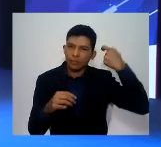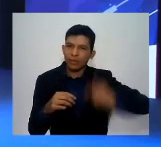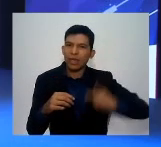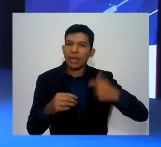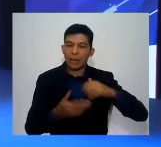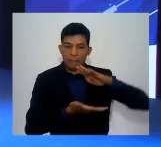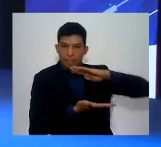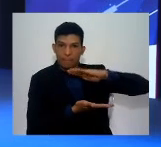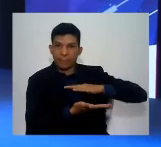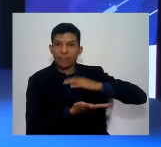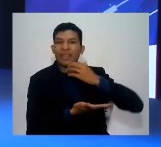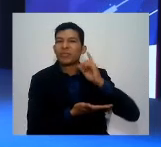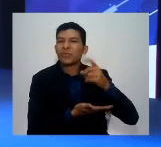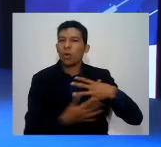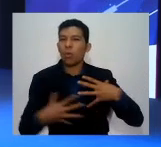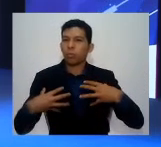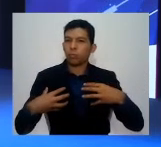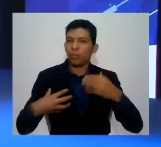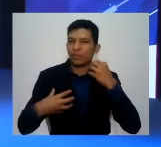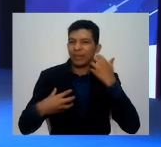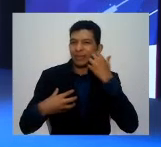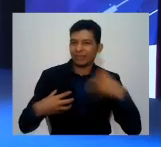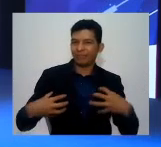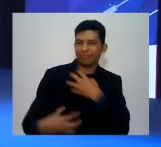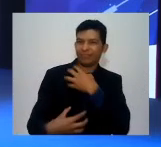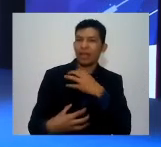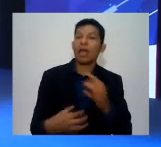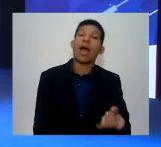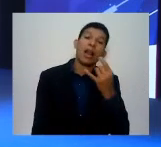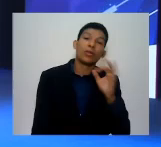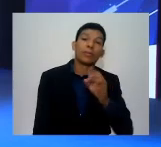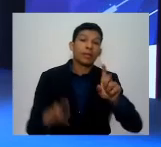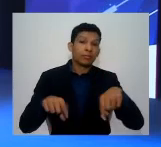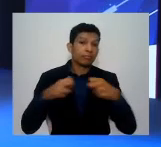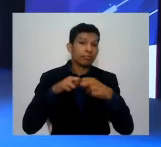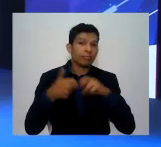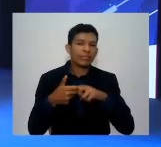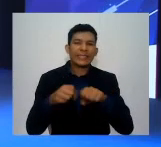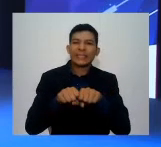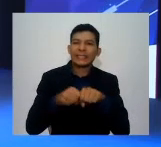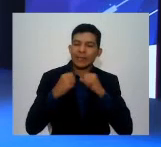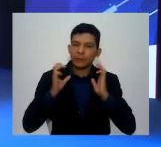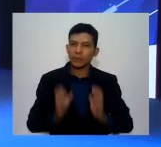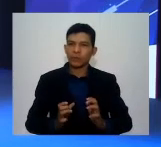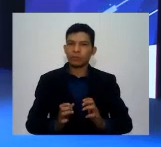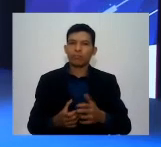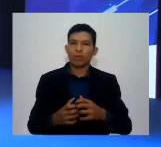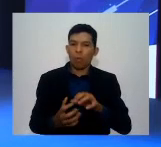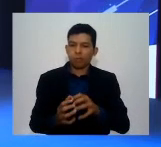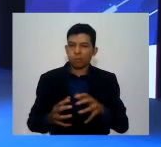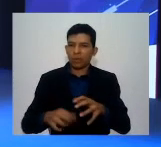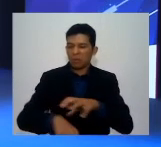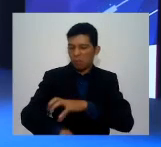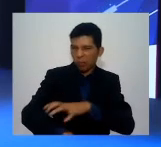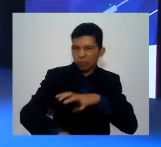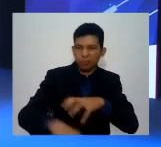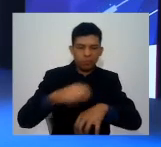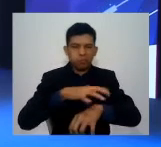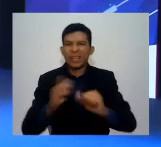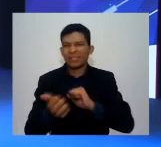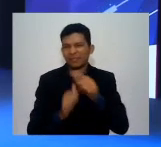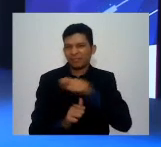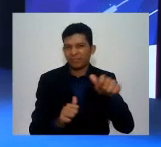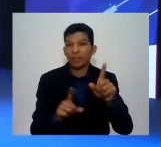cabeza, nos íbamos a quedar locos o nos íbamos a quedar bobos o quién sabe qué, porque nos estaban apuntando rayos láser a la